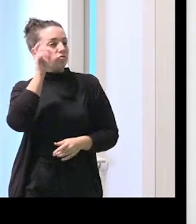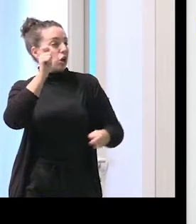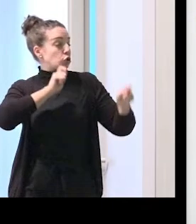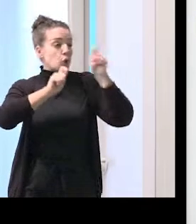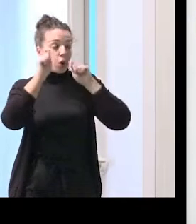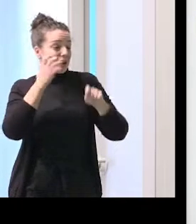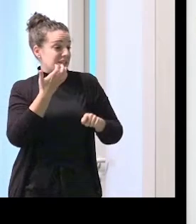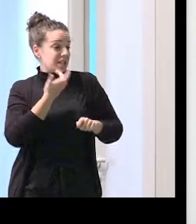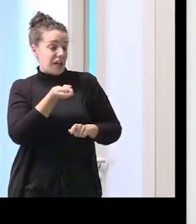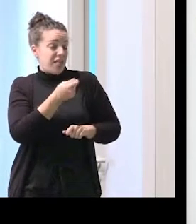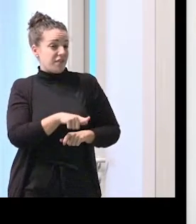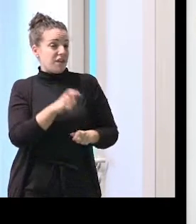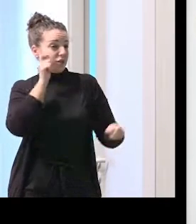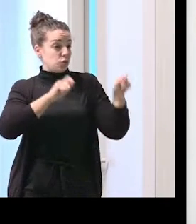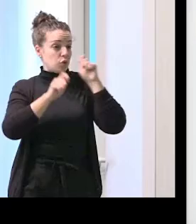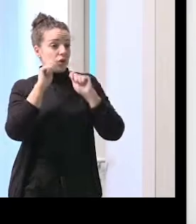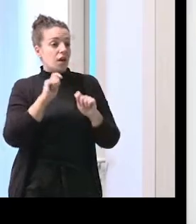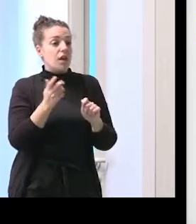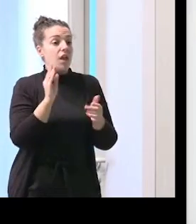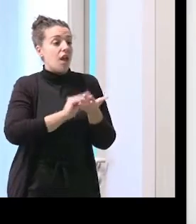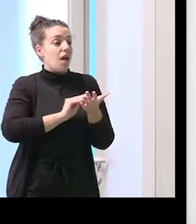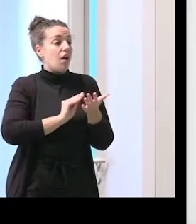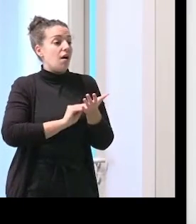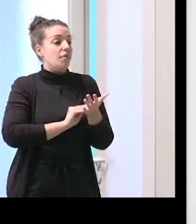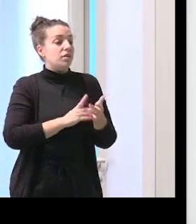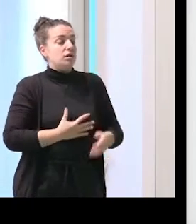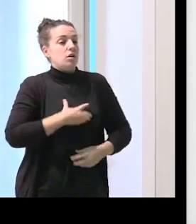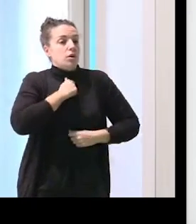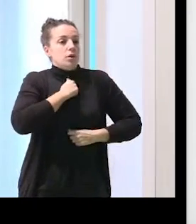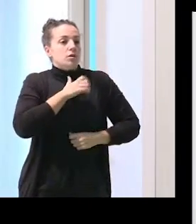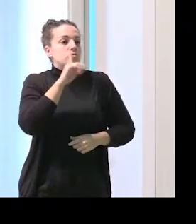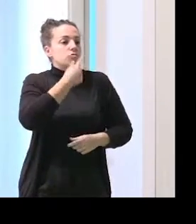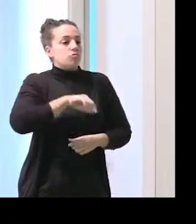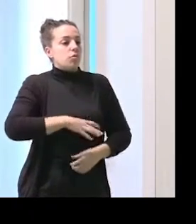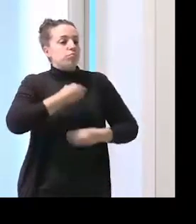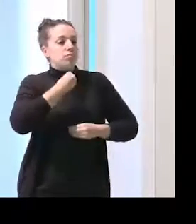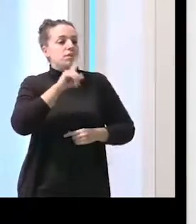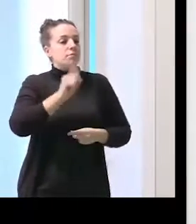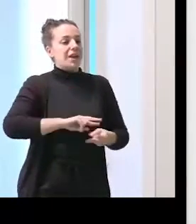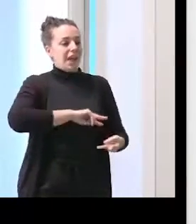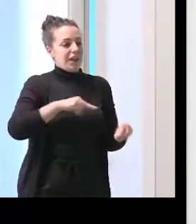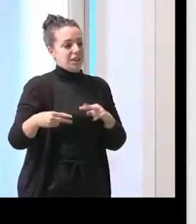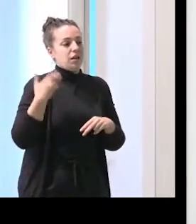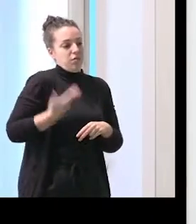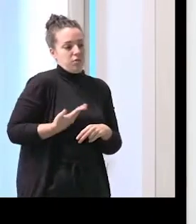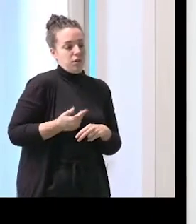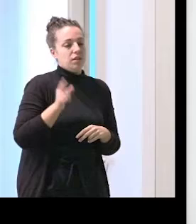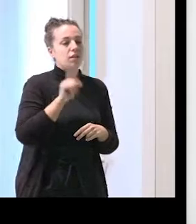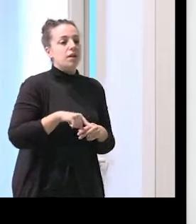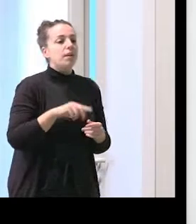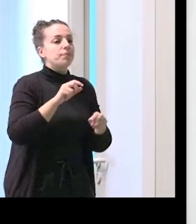si es necesario, y se nos pasa muchas veces por alto por la presión que tenemos. La genética, muy importante,